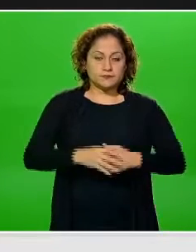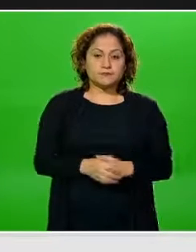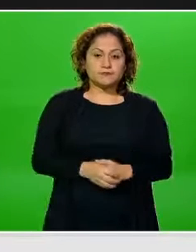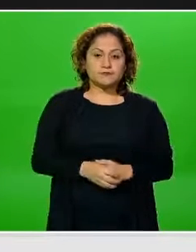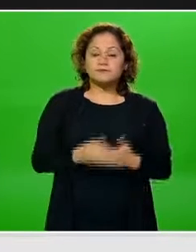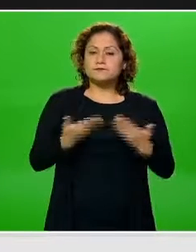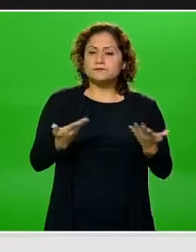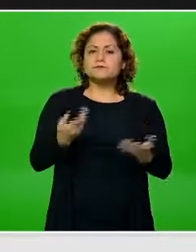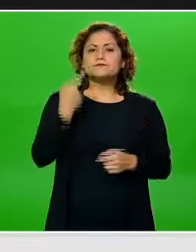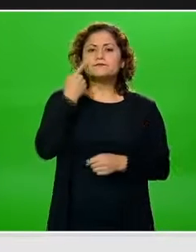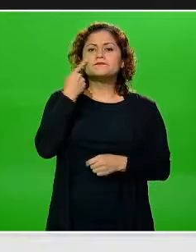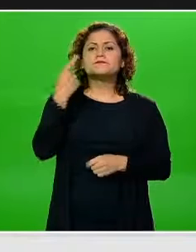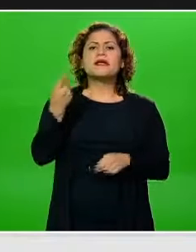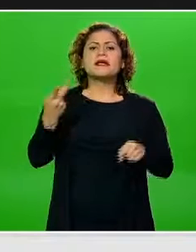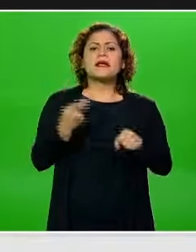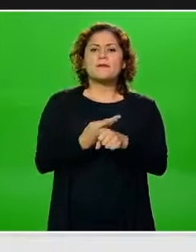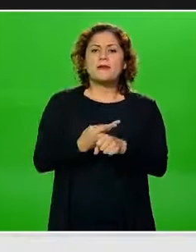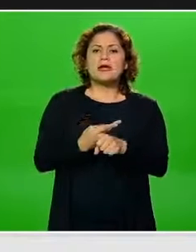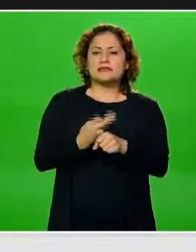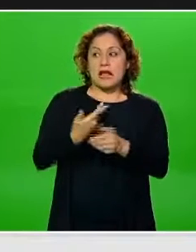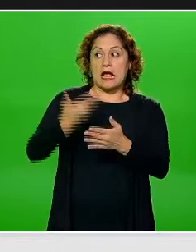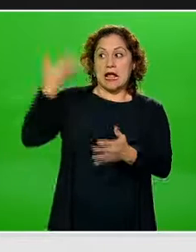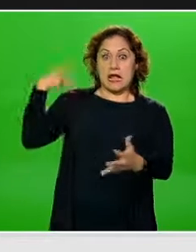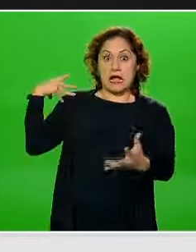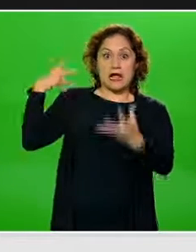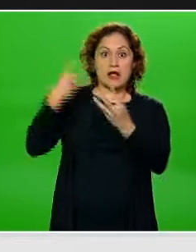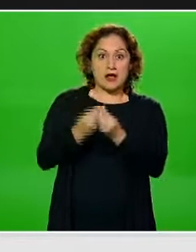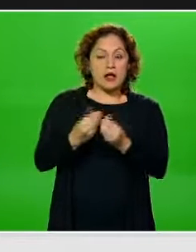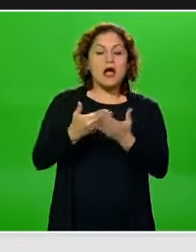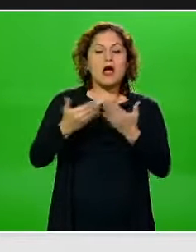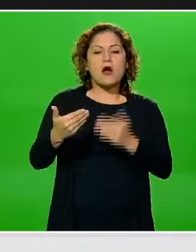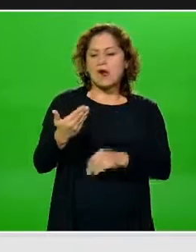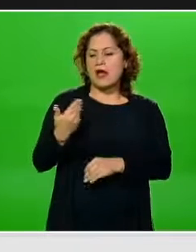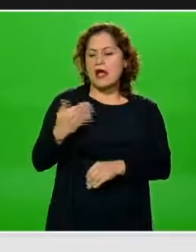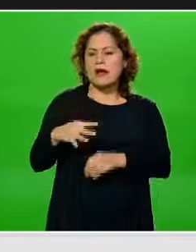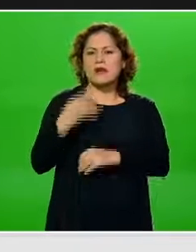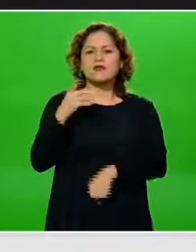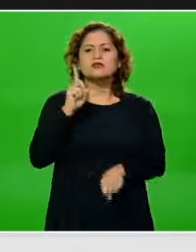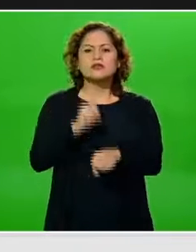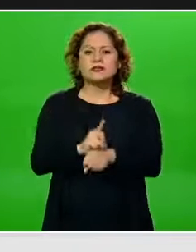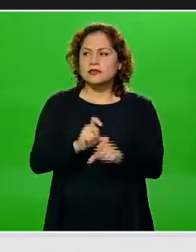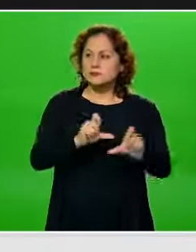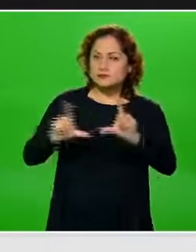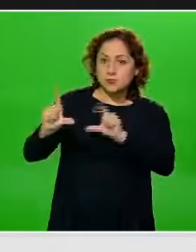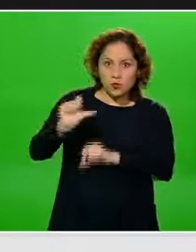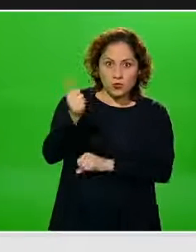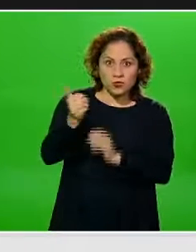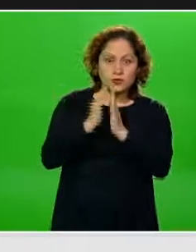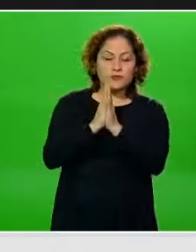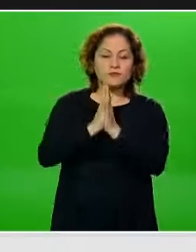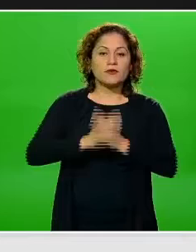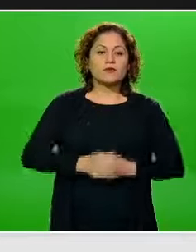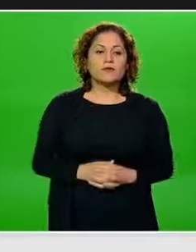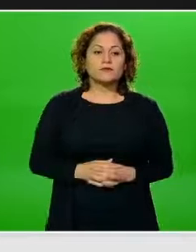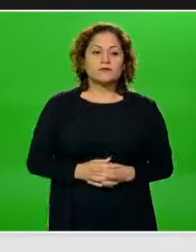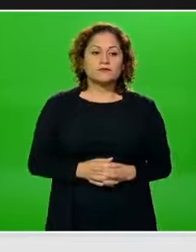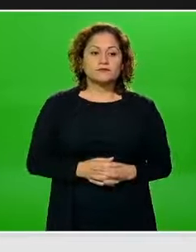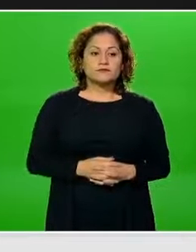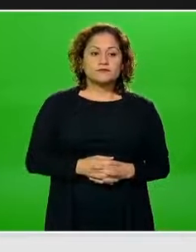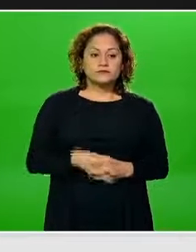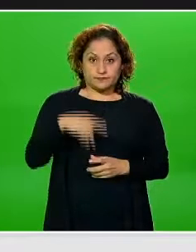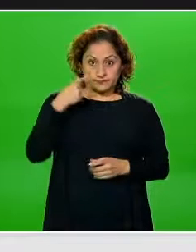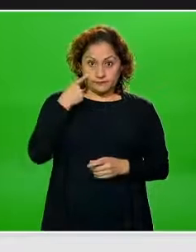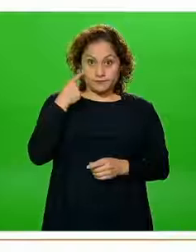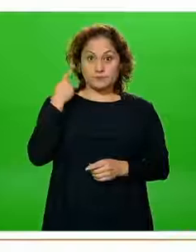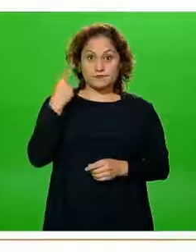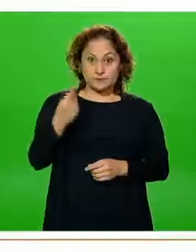sucedido en los últimos 14 días. Si me dan la siguiente diapositiva, por favor. Bien, vean cómo, recuerden